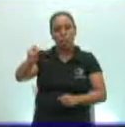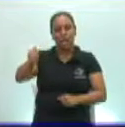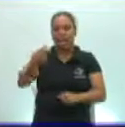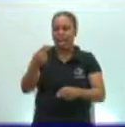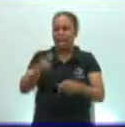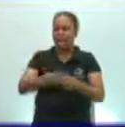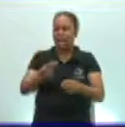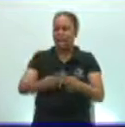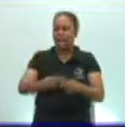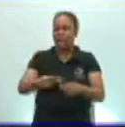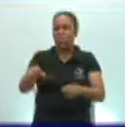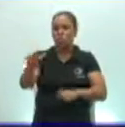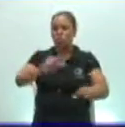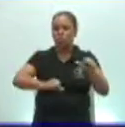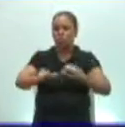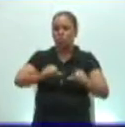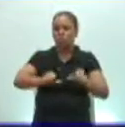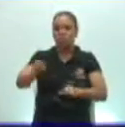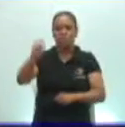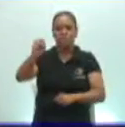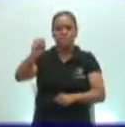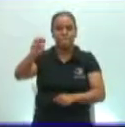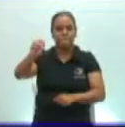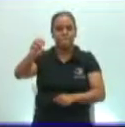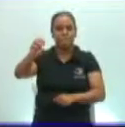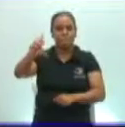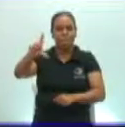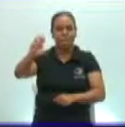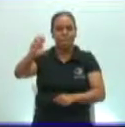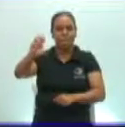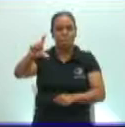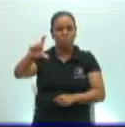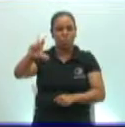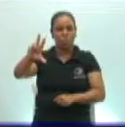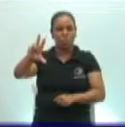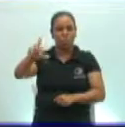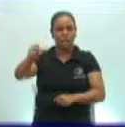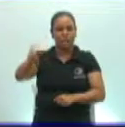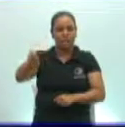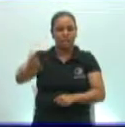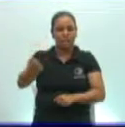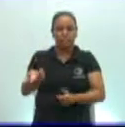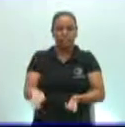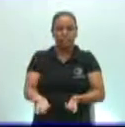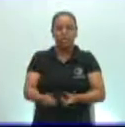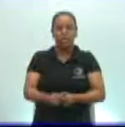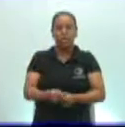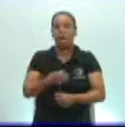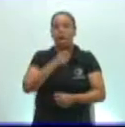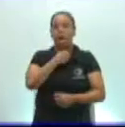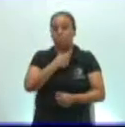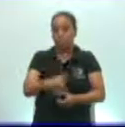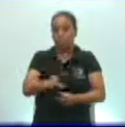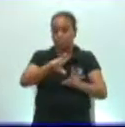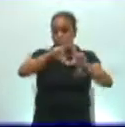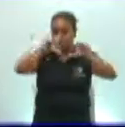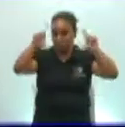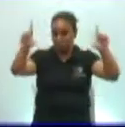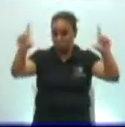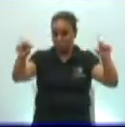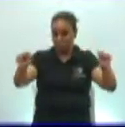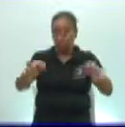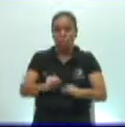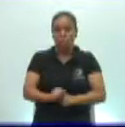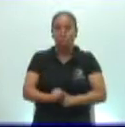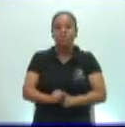moleculares o cuáles son las sustancias moleculares. Por supuesto, las sustancias moleculares son aquellas que,